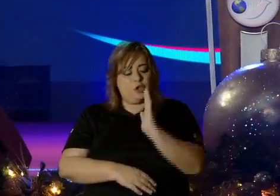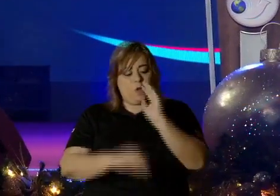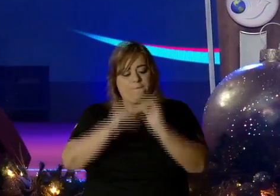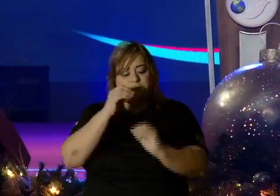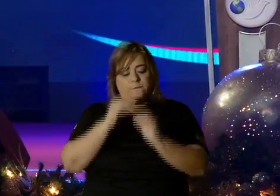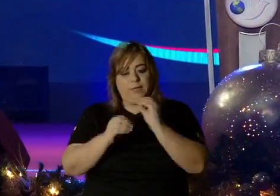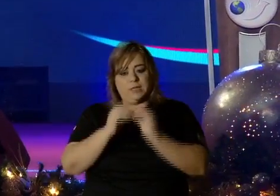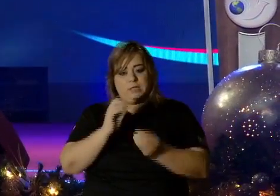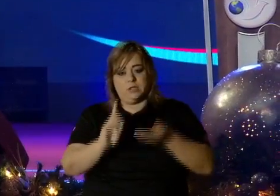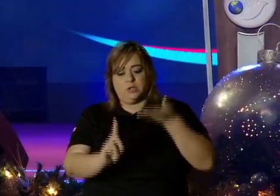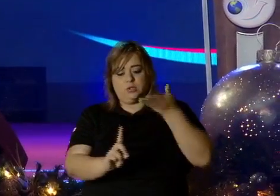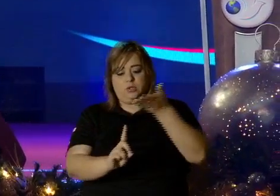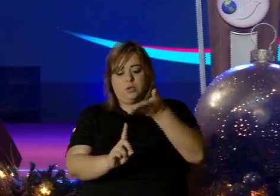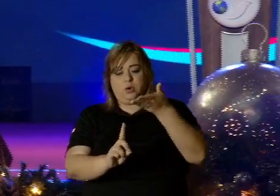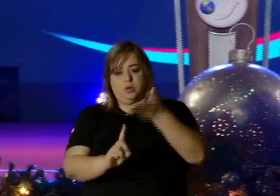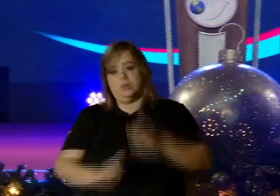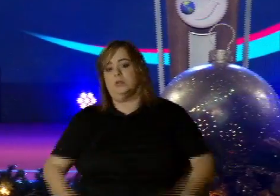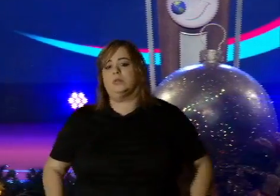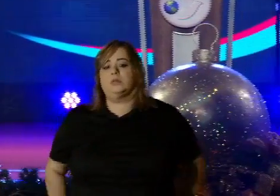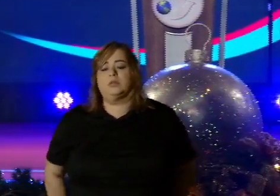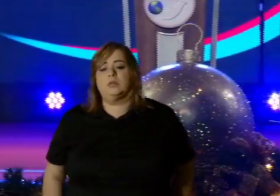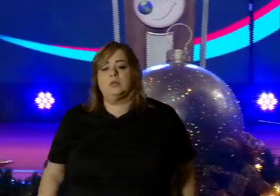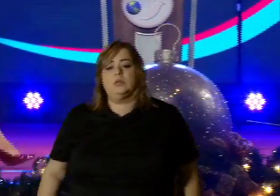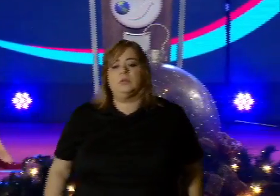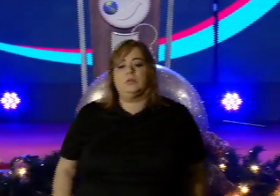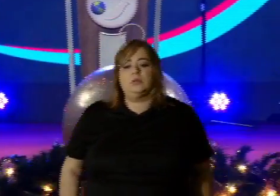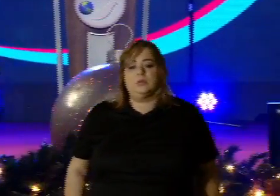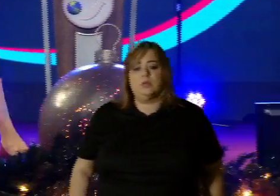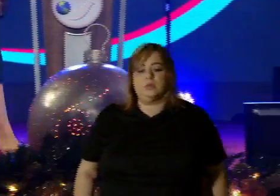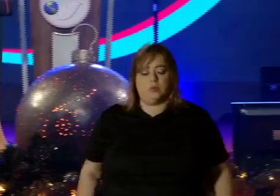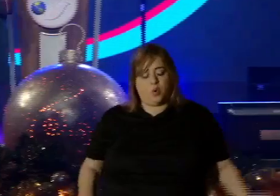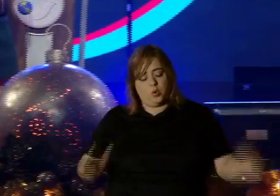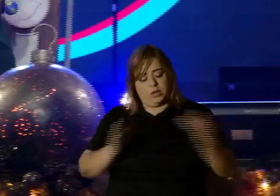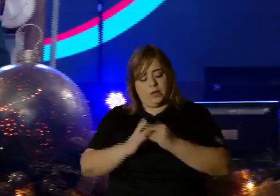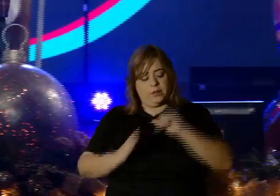¿Y qué dice? Ni la llama arderá en ti. Volvamos a donde Juan